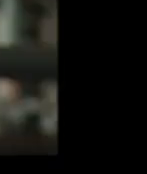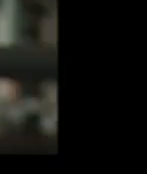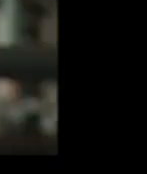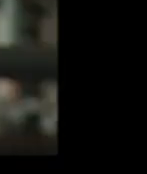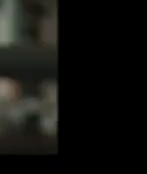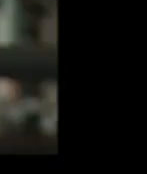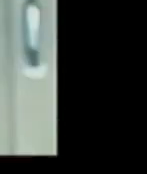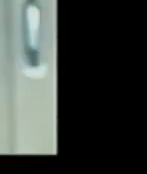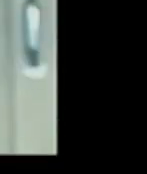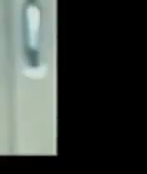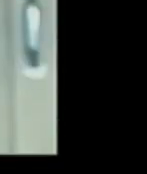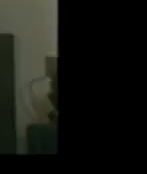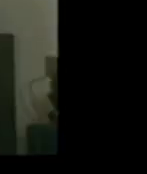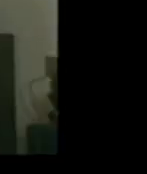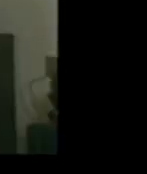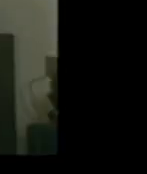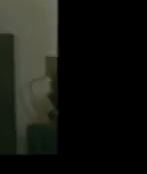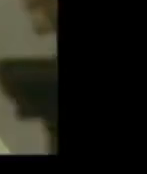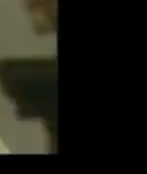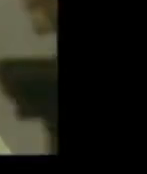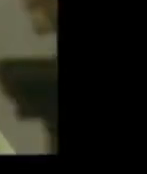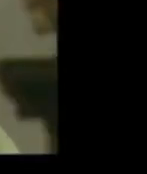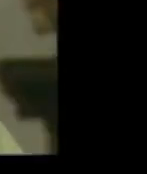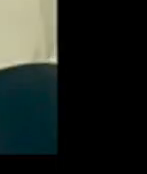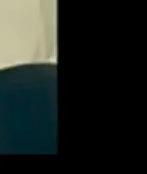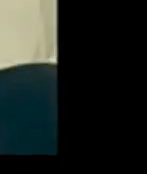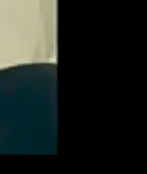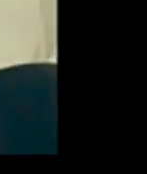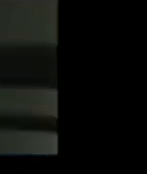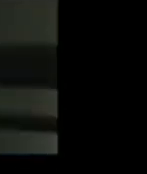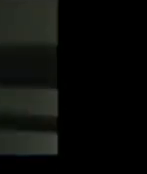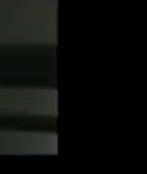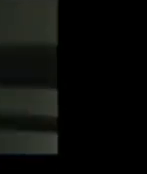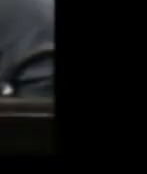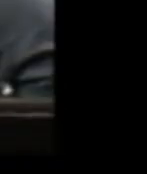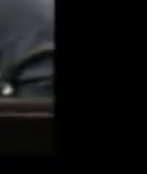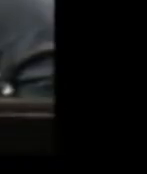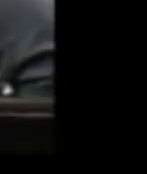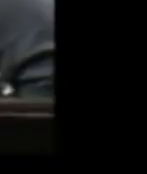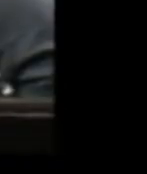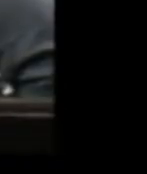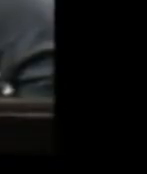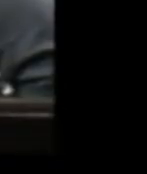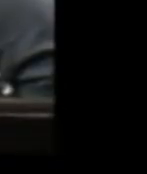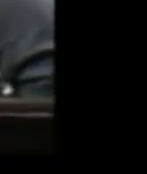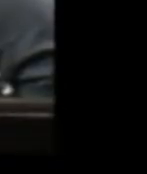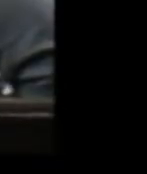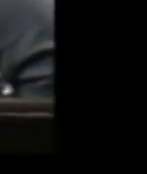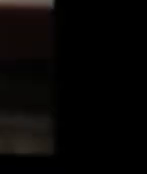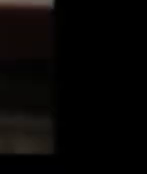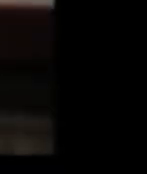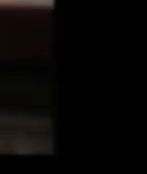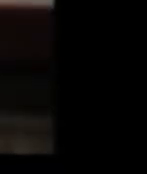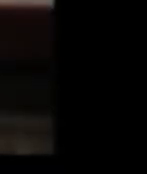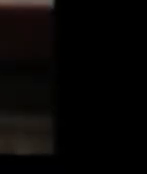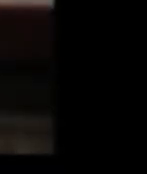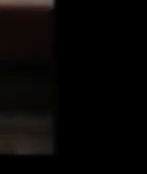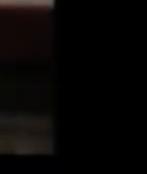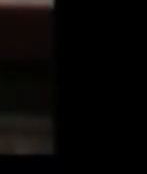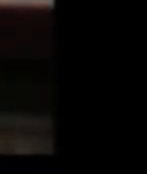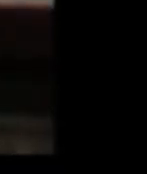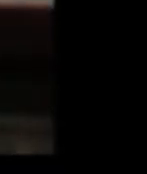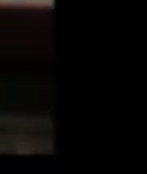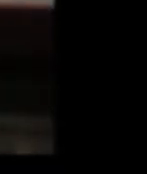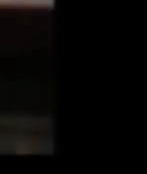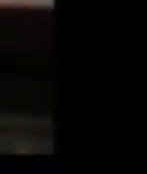y con entrevistas a 6 sobrevivientes de los campos de concentración. Mi hijo también merecía un juicio.